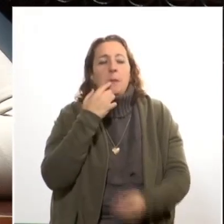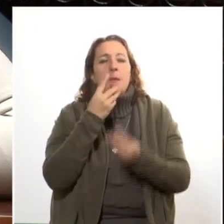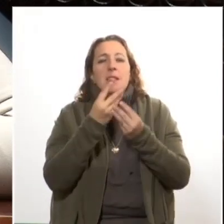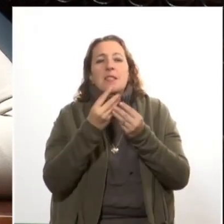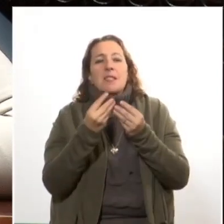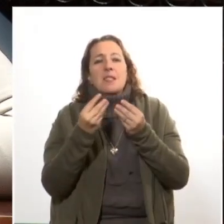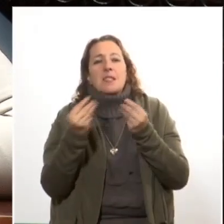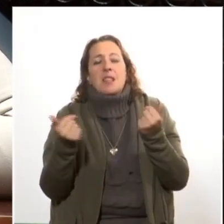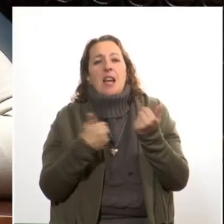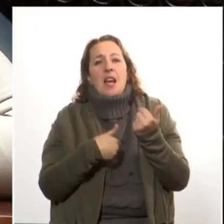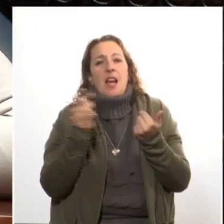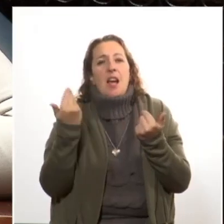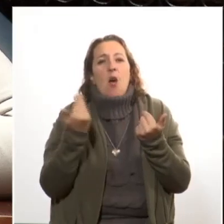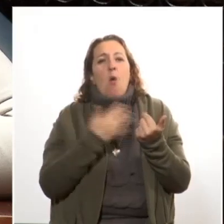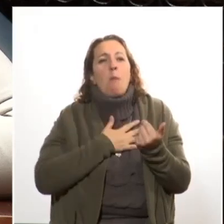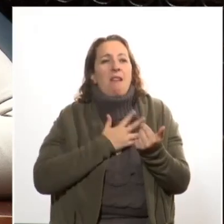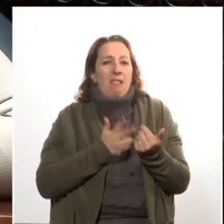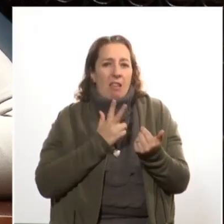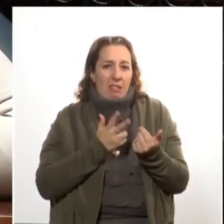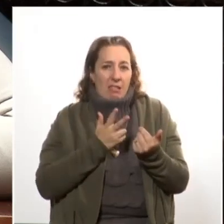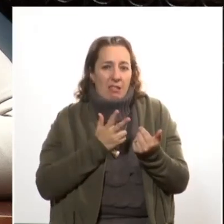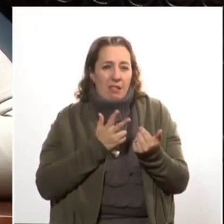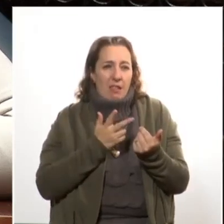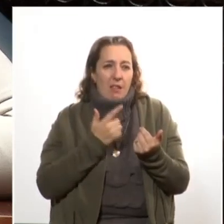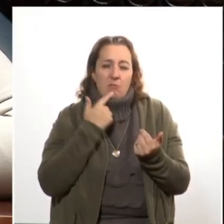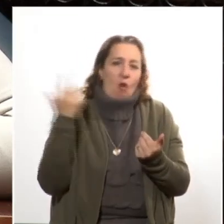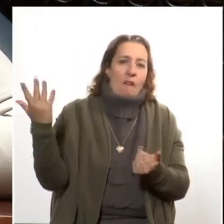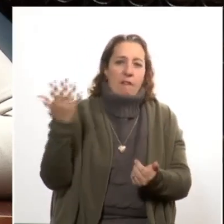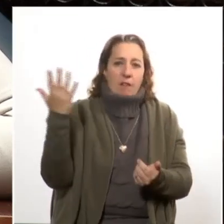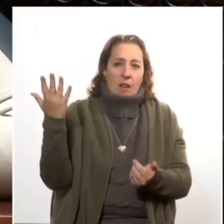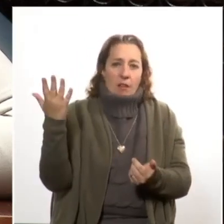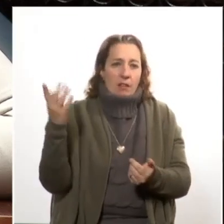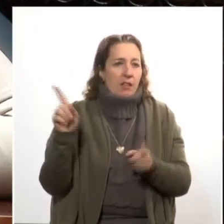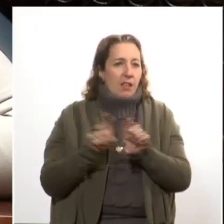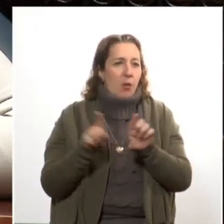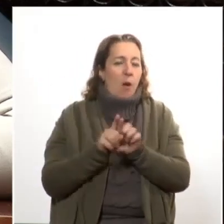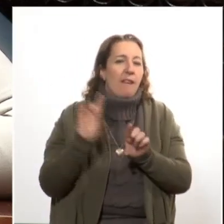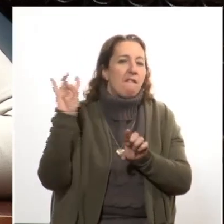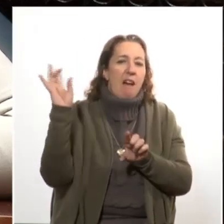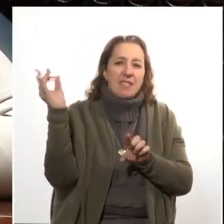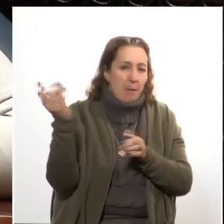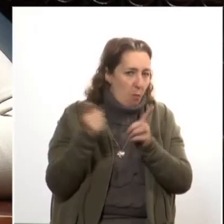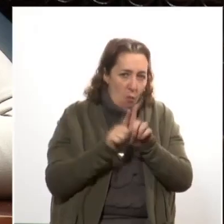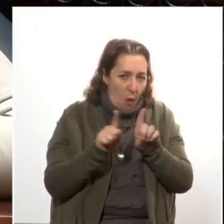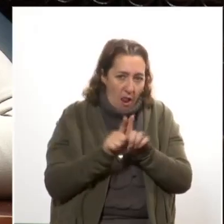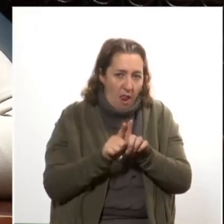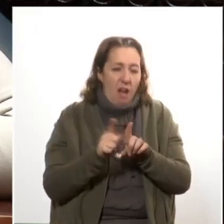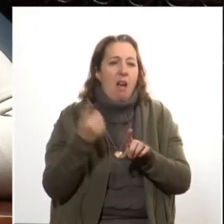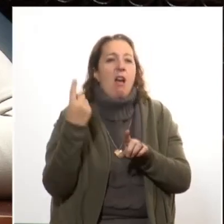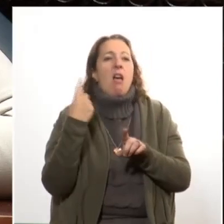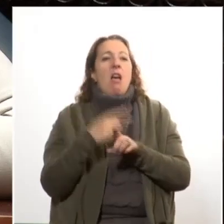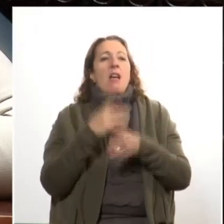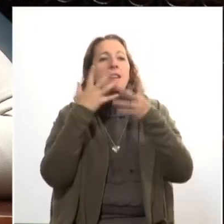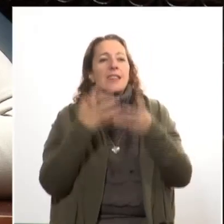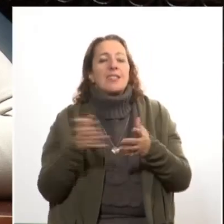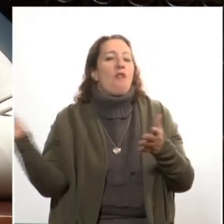deshumanización con que actuó la dictadura. Su soberbia, como todos los fascismos, pretendió borrar a sus opositores de